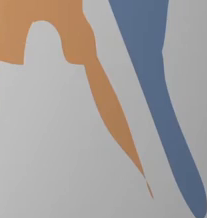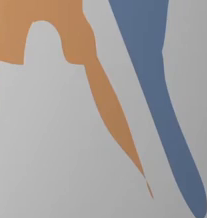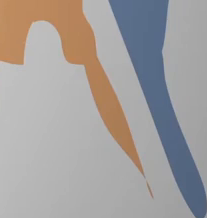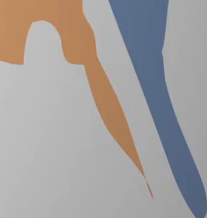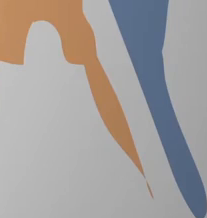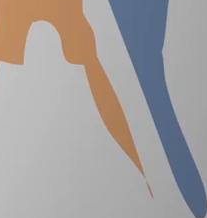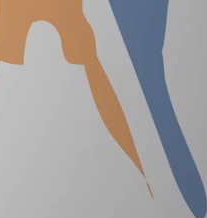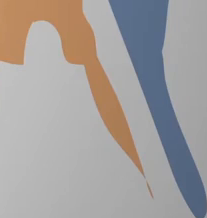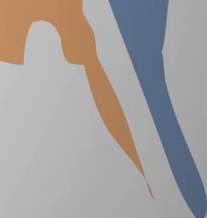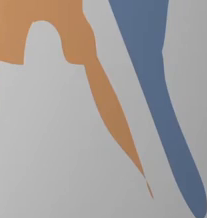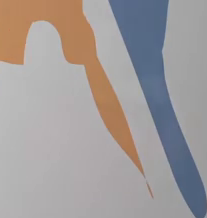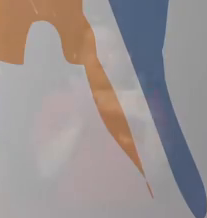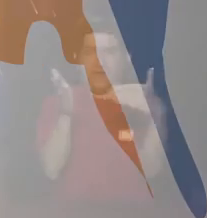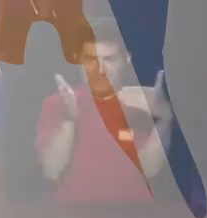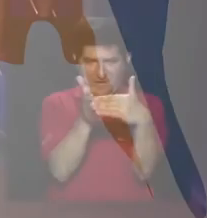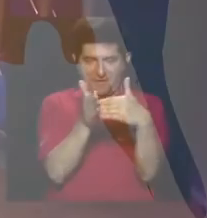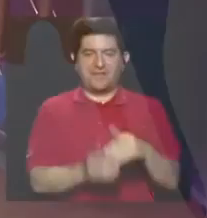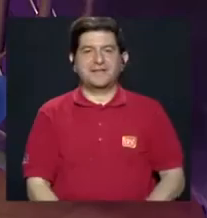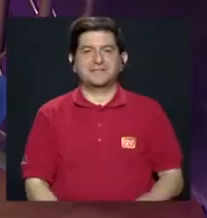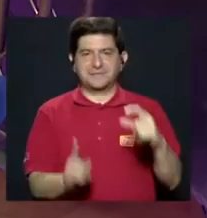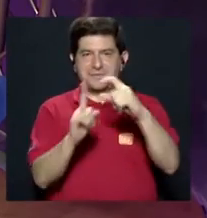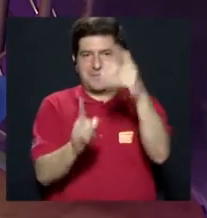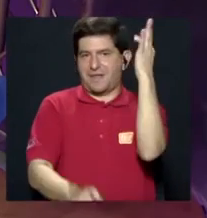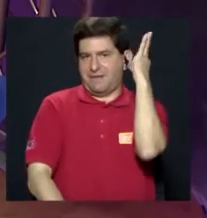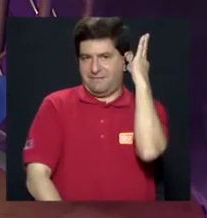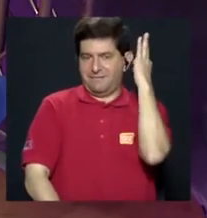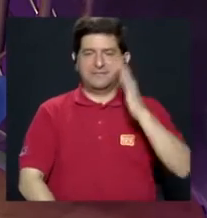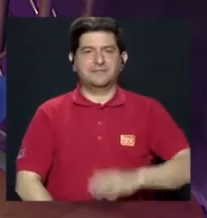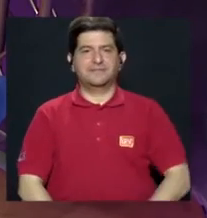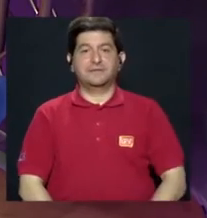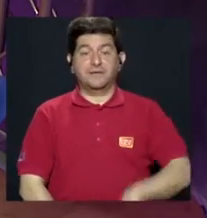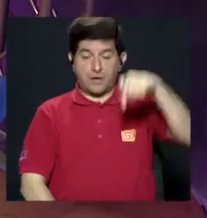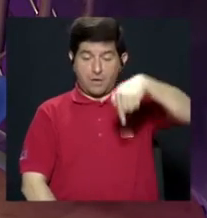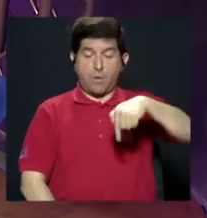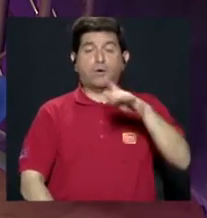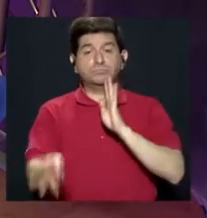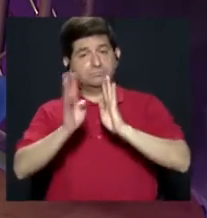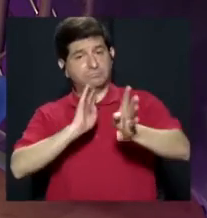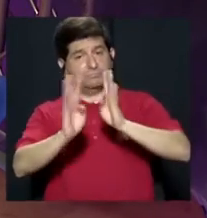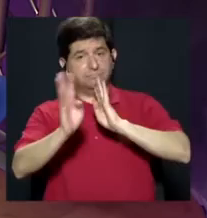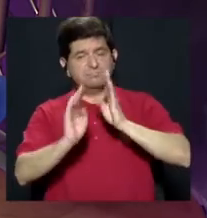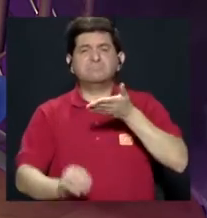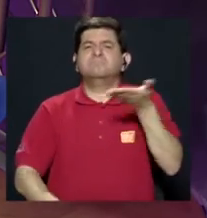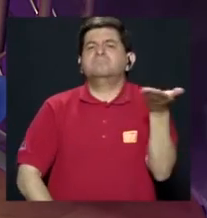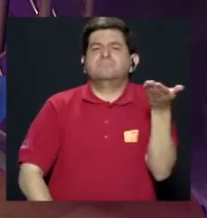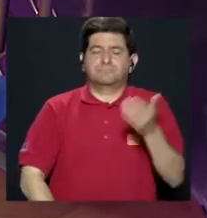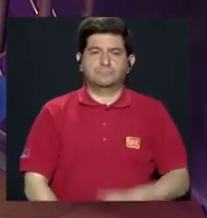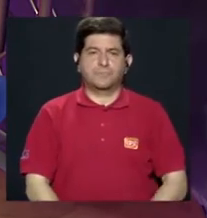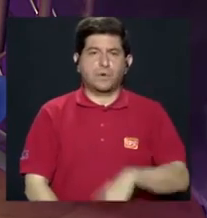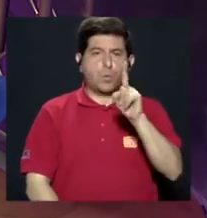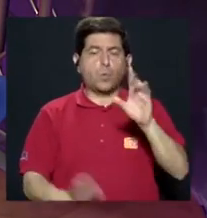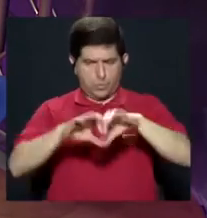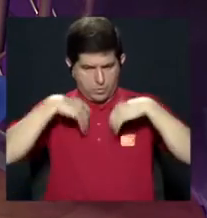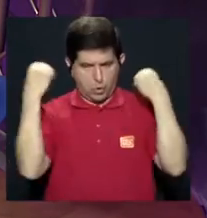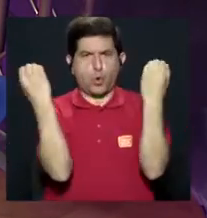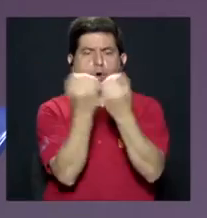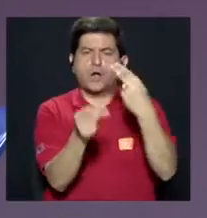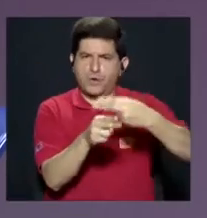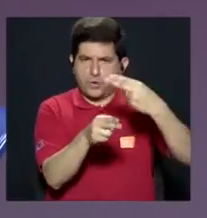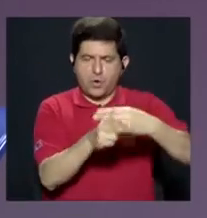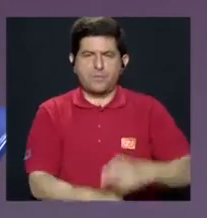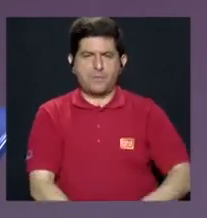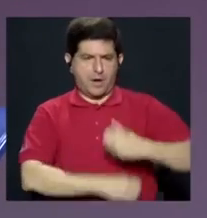Gracias por acompañarnos una vez más en Palabra de Mujer. Hoy vamos a conversar sobre una organización